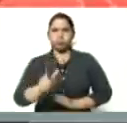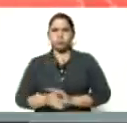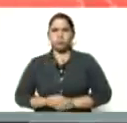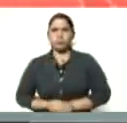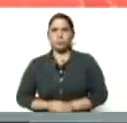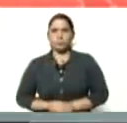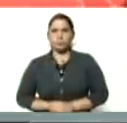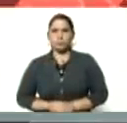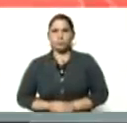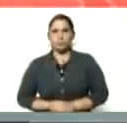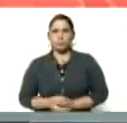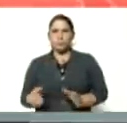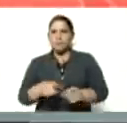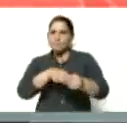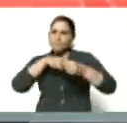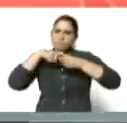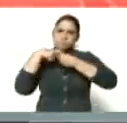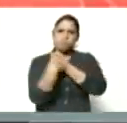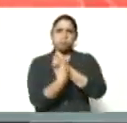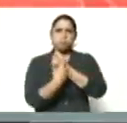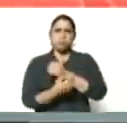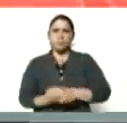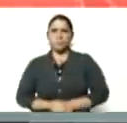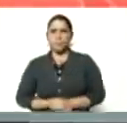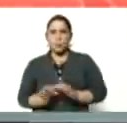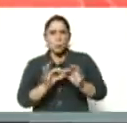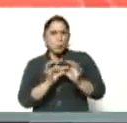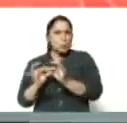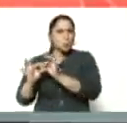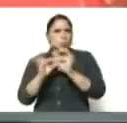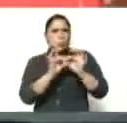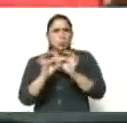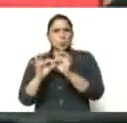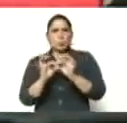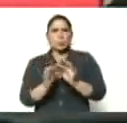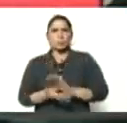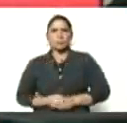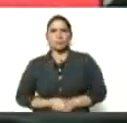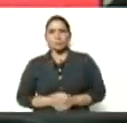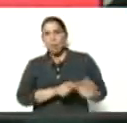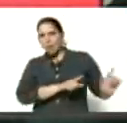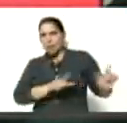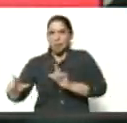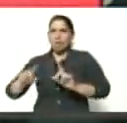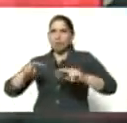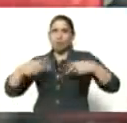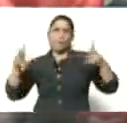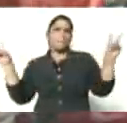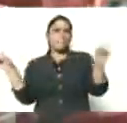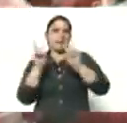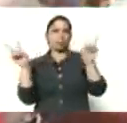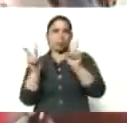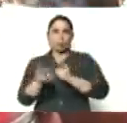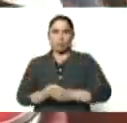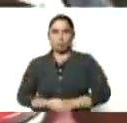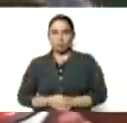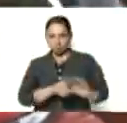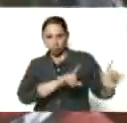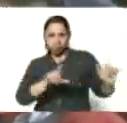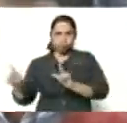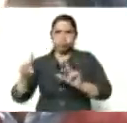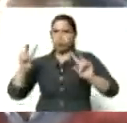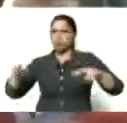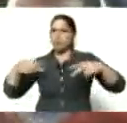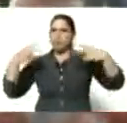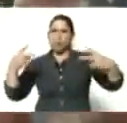Venezuela y al gran pueblo patriótico más unido que nunca. Listo para nuevas victorias, listo para